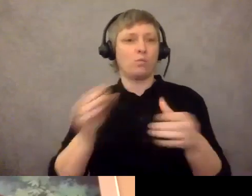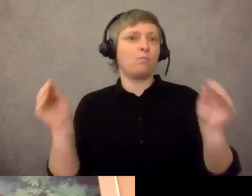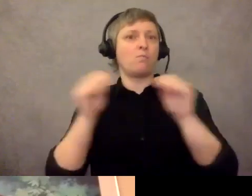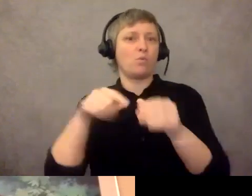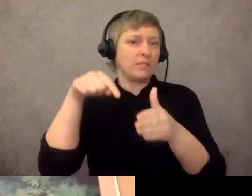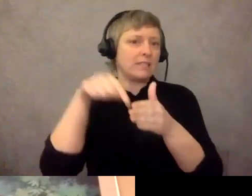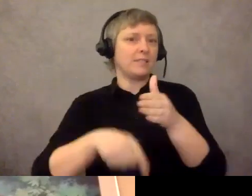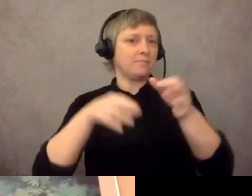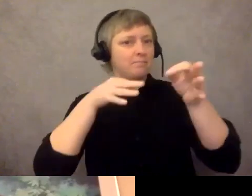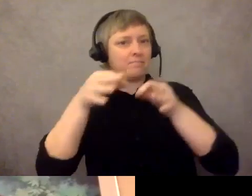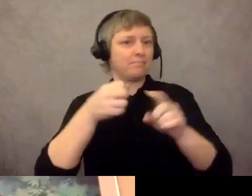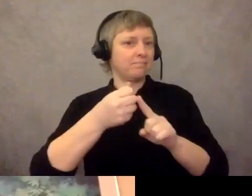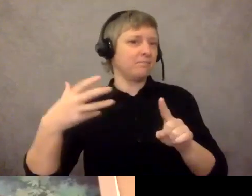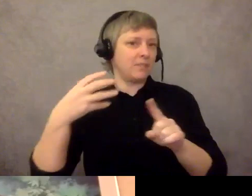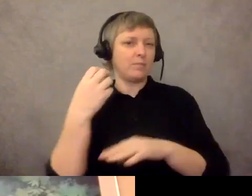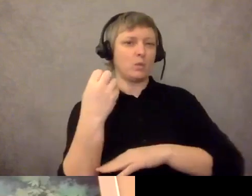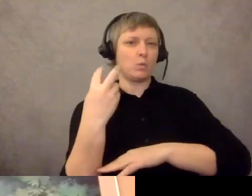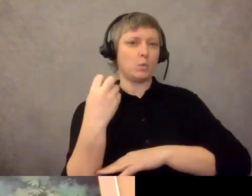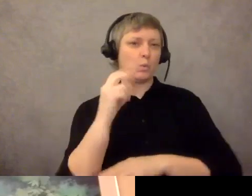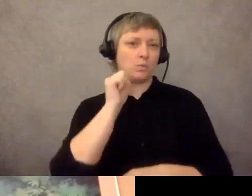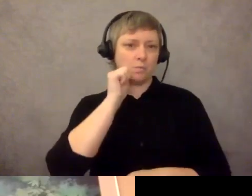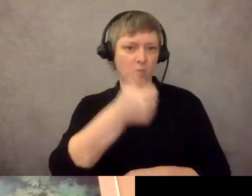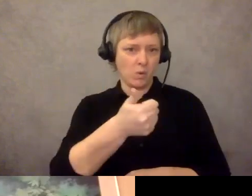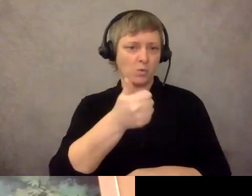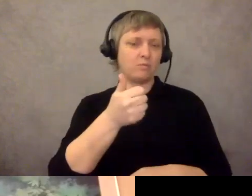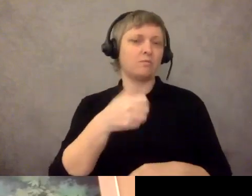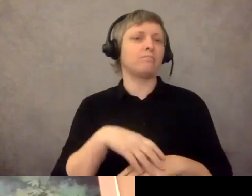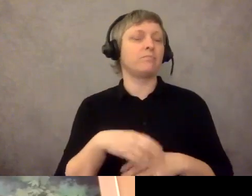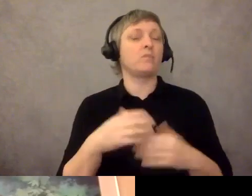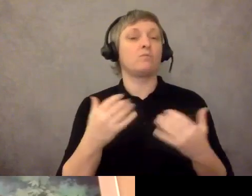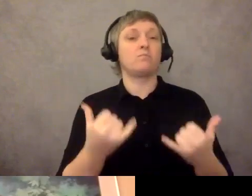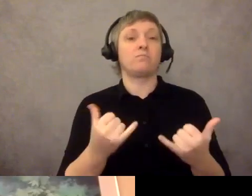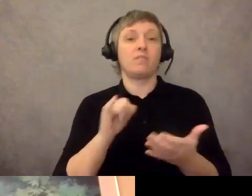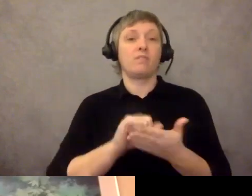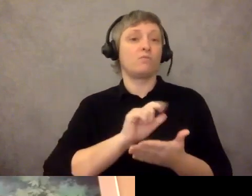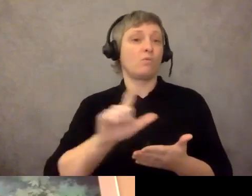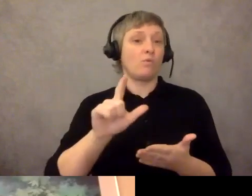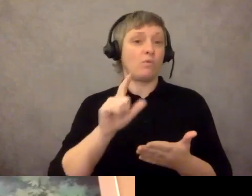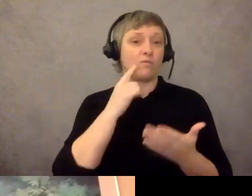eso es todo lo que tengo en este momento, Kerry. Si hay alguna pregunta, vamos a responderles.